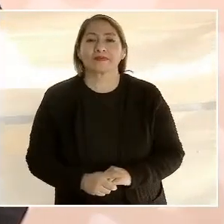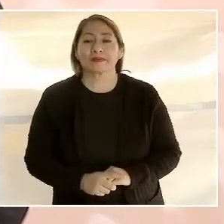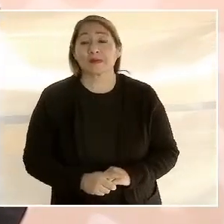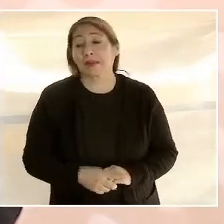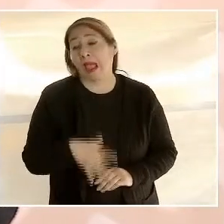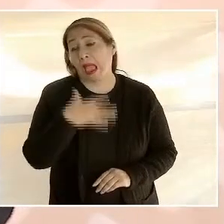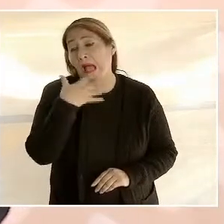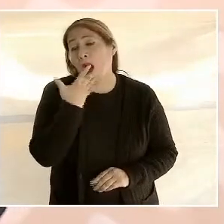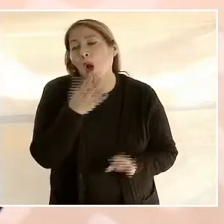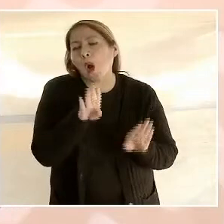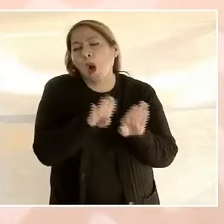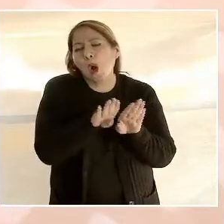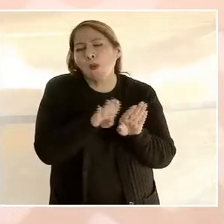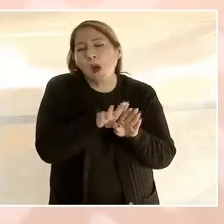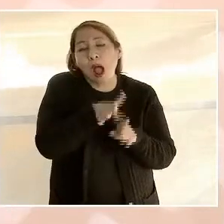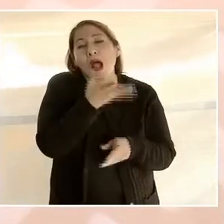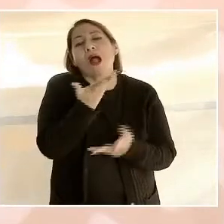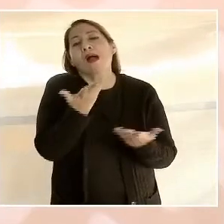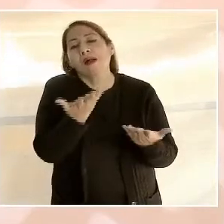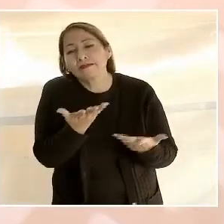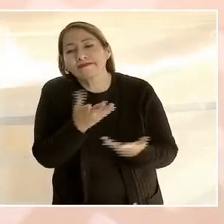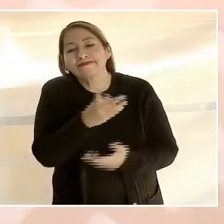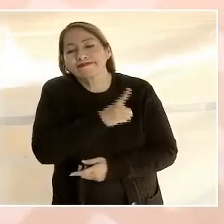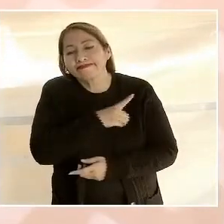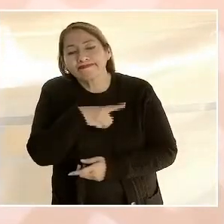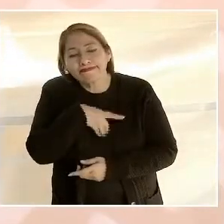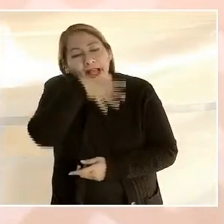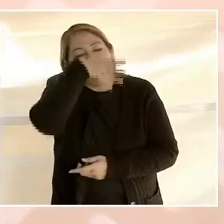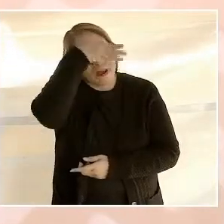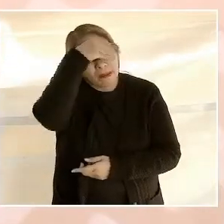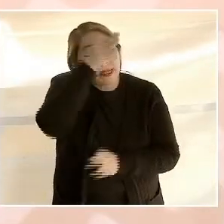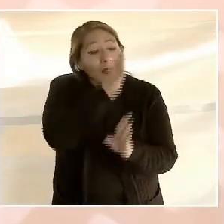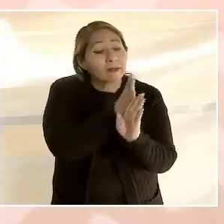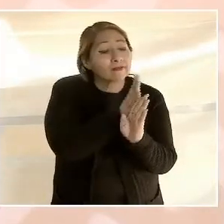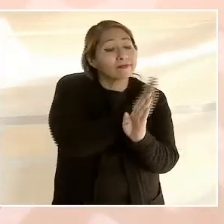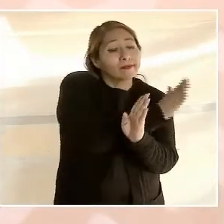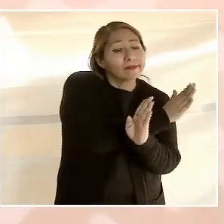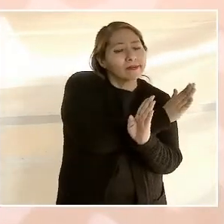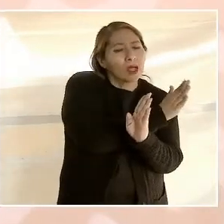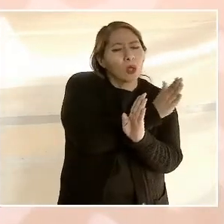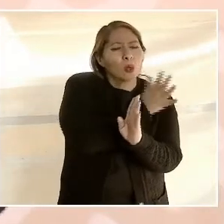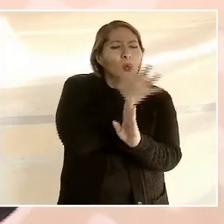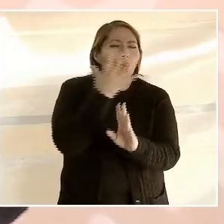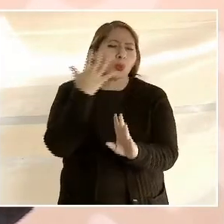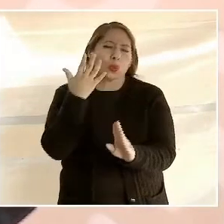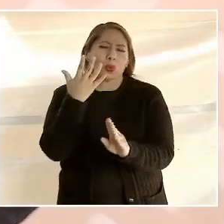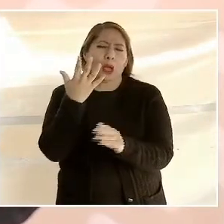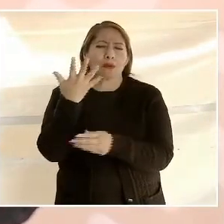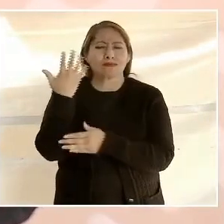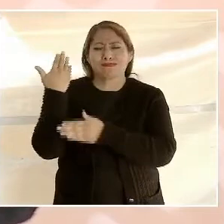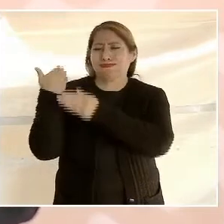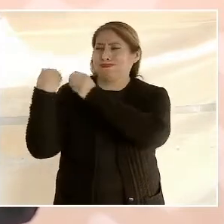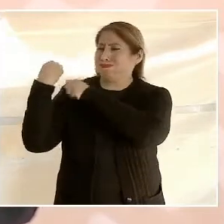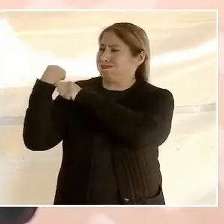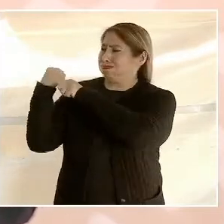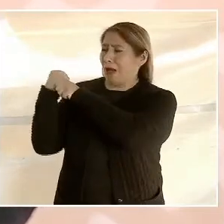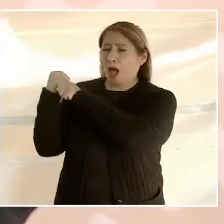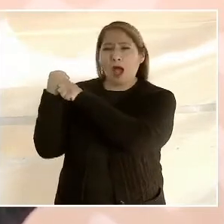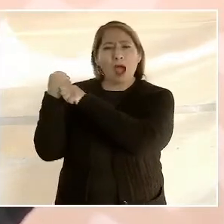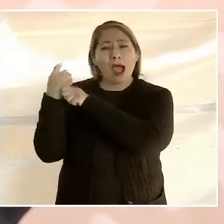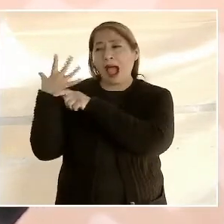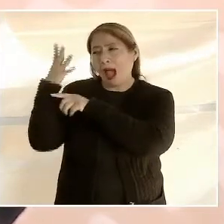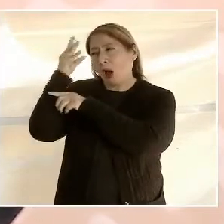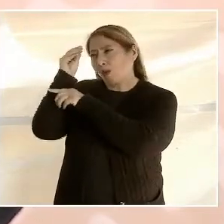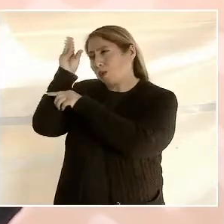aprender del pasado para construir el presente.